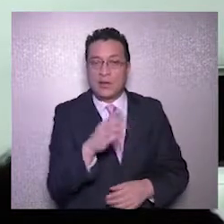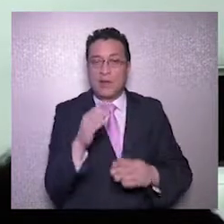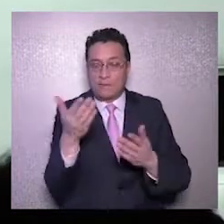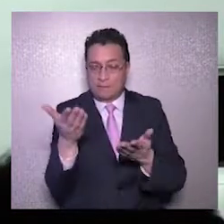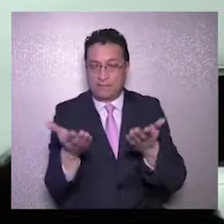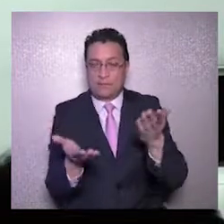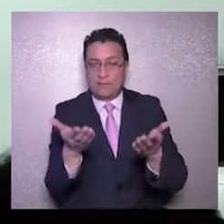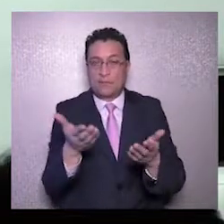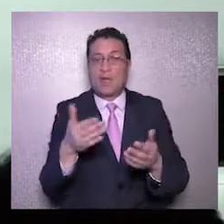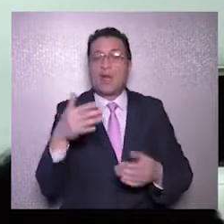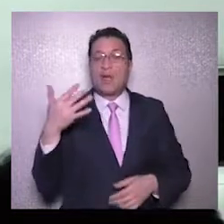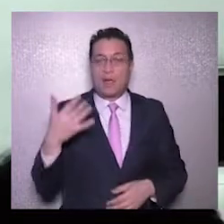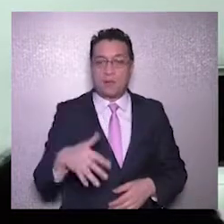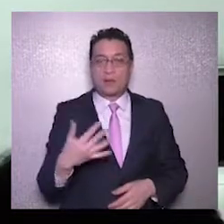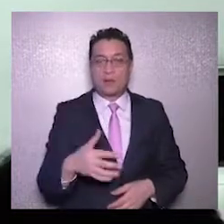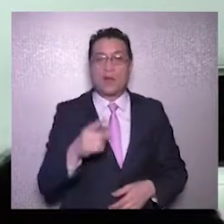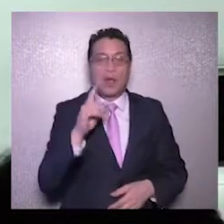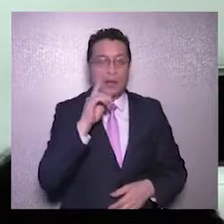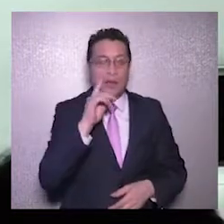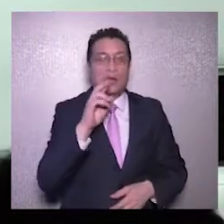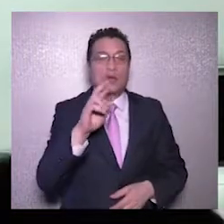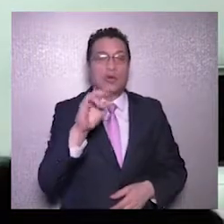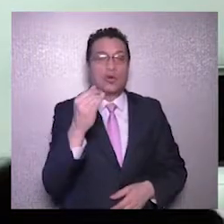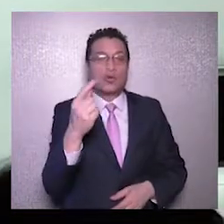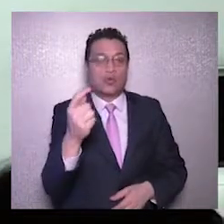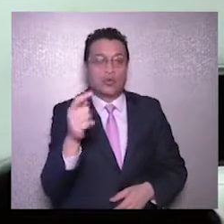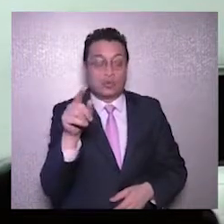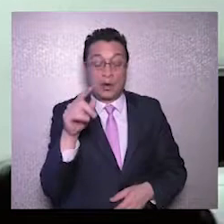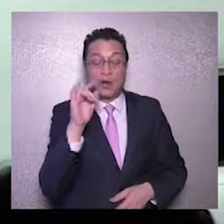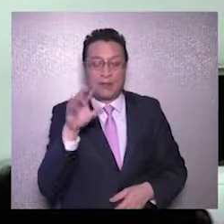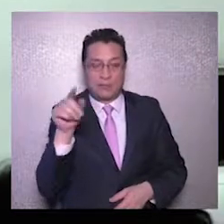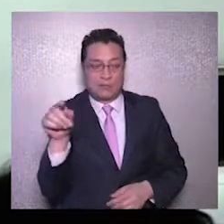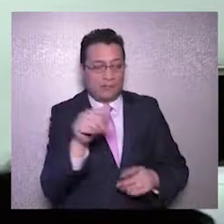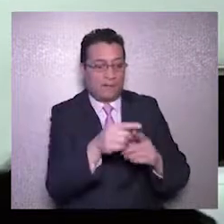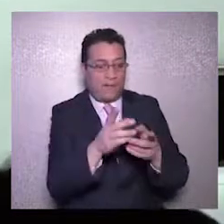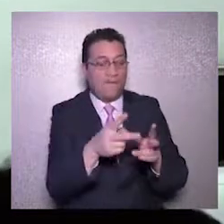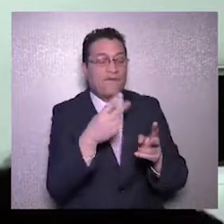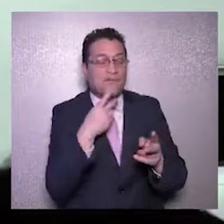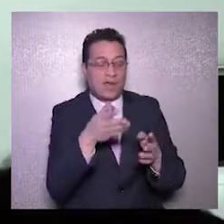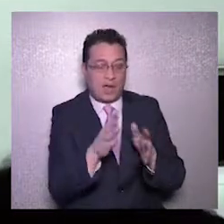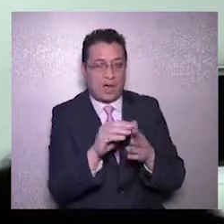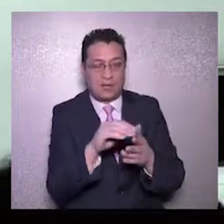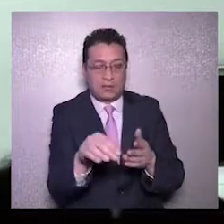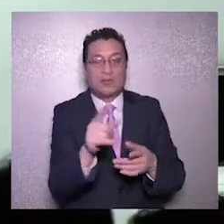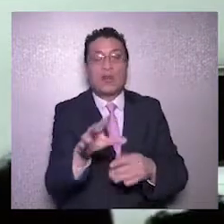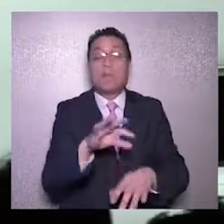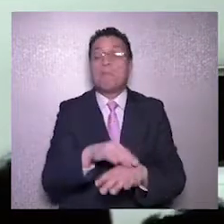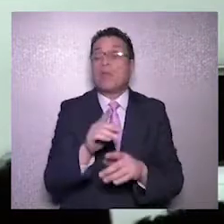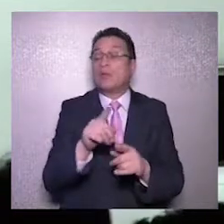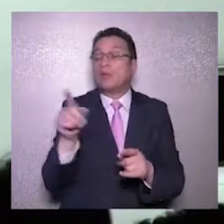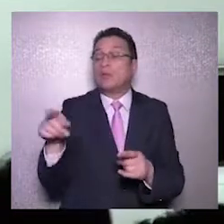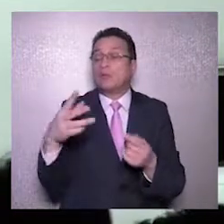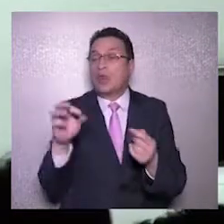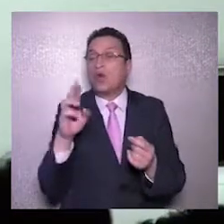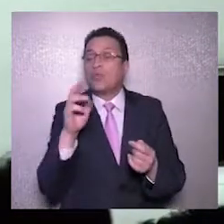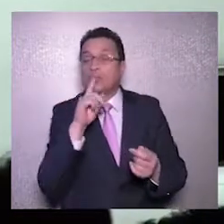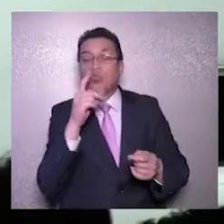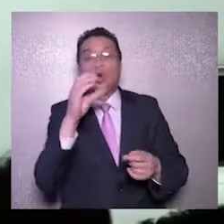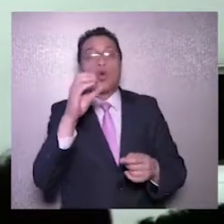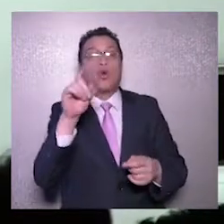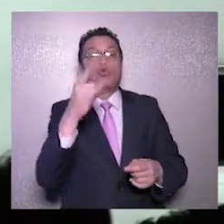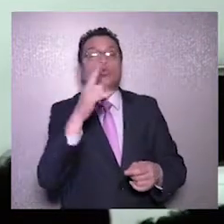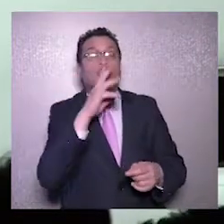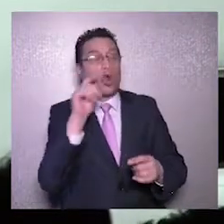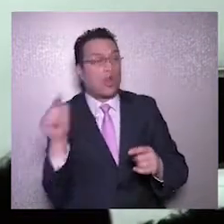comparativas esenciales. Tenemos RUT, el paciente RUT tanto que vive en la calle tanto, fue atendido por el médico RUT tanto, el consultorio RUT tanto,